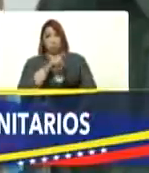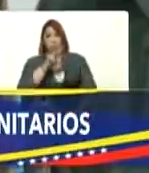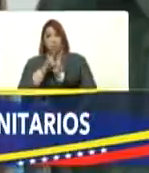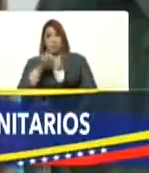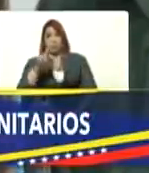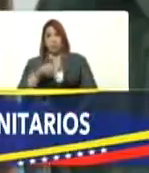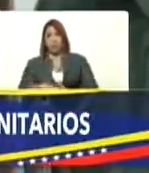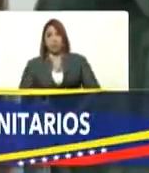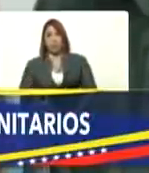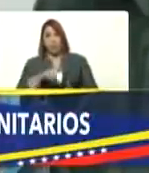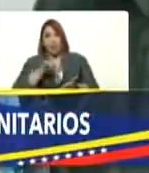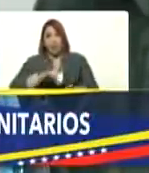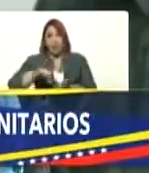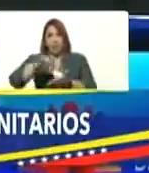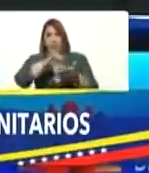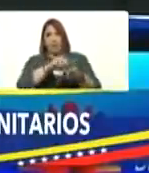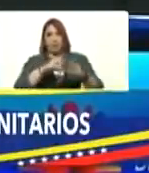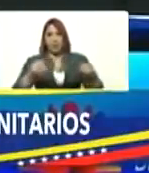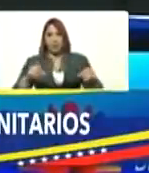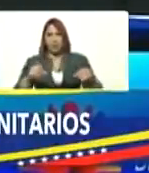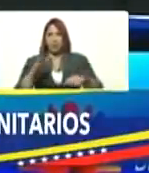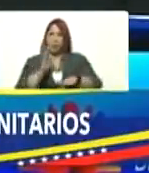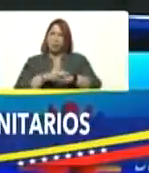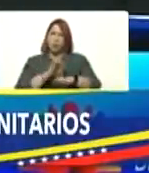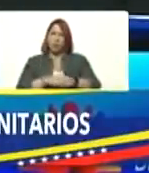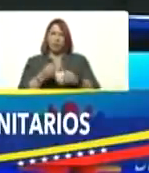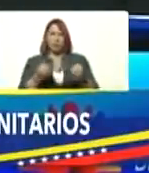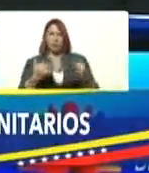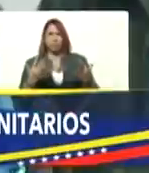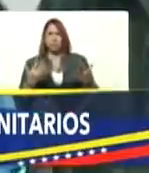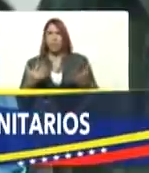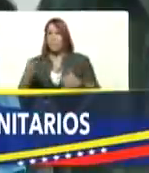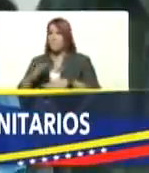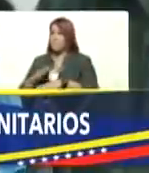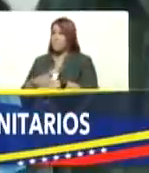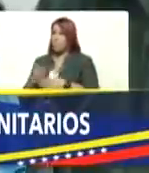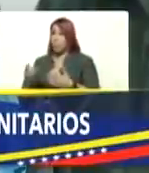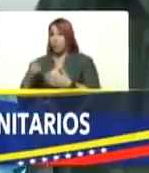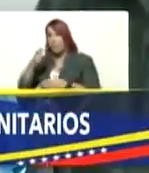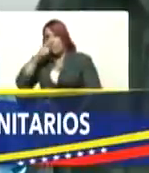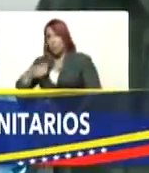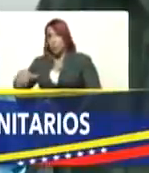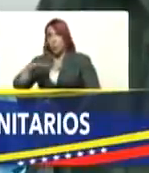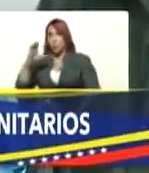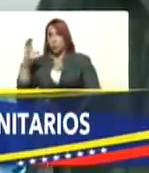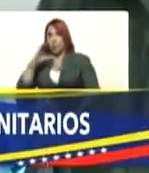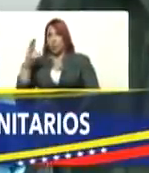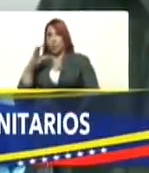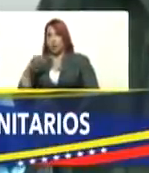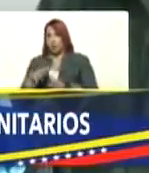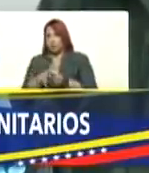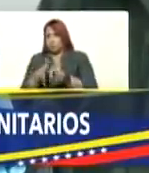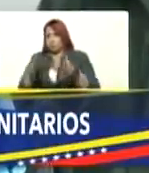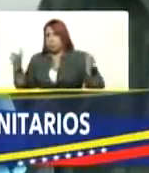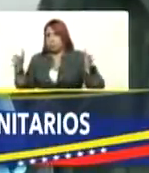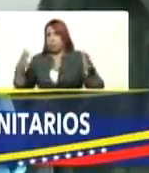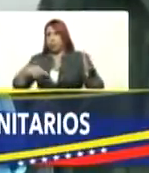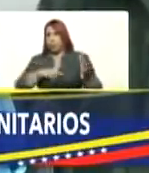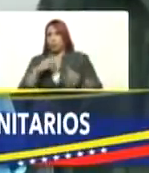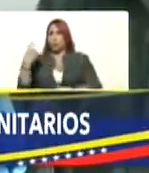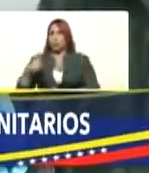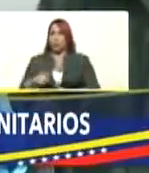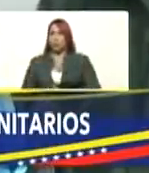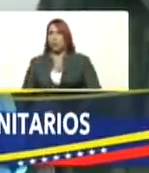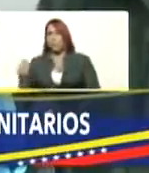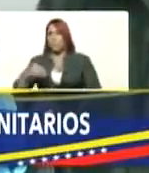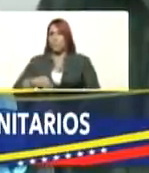121 ejes territoriales. ¿Por qué tantos? Mi comandante, porque la población en Caracas es muy grande. Nosotros tenemos